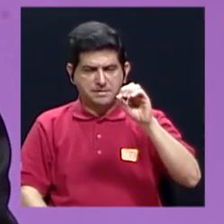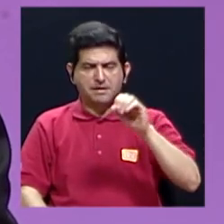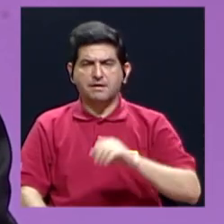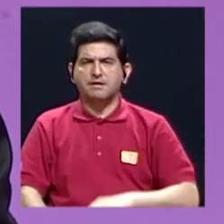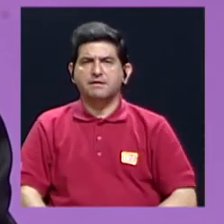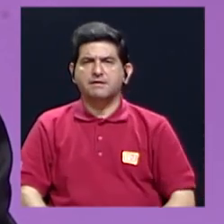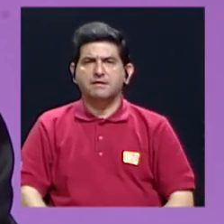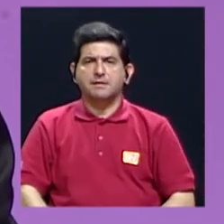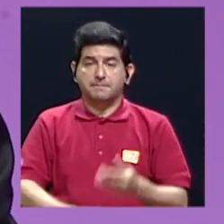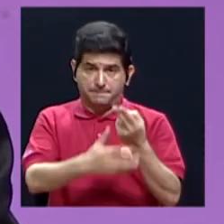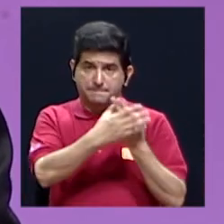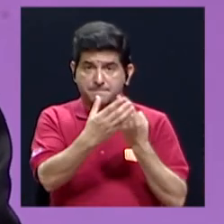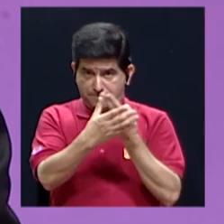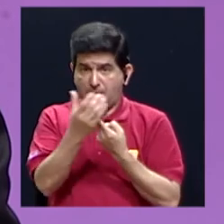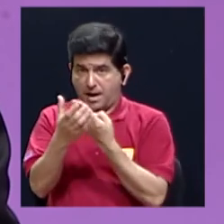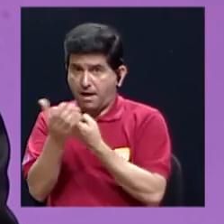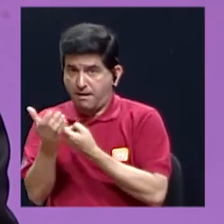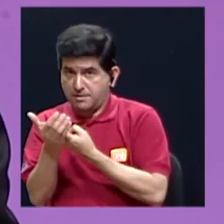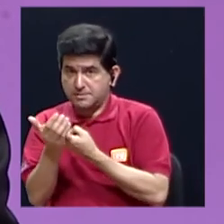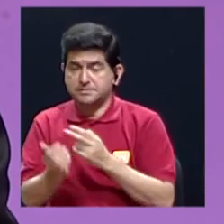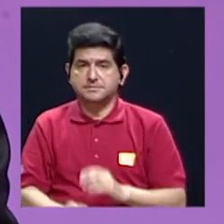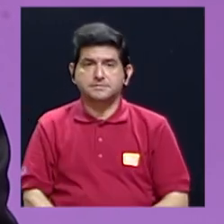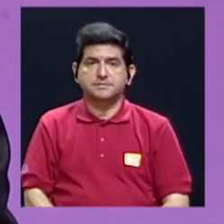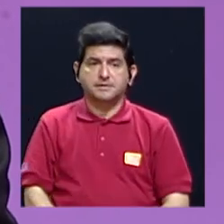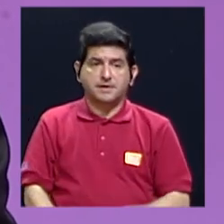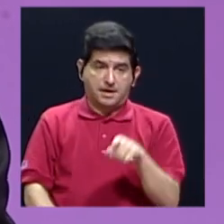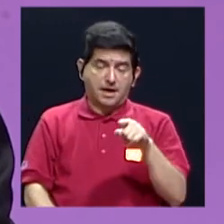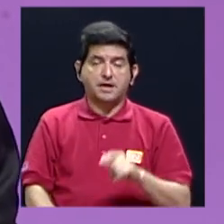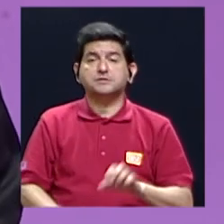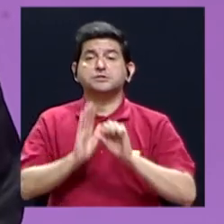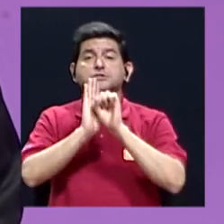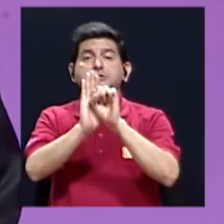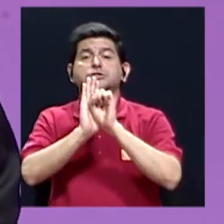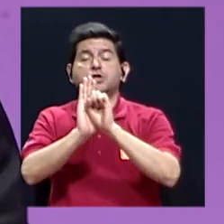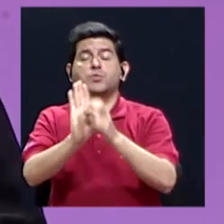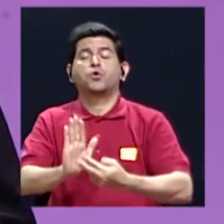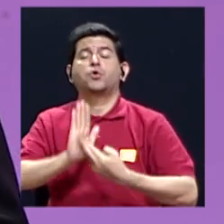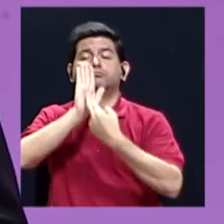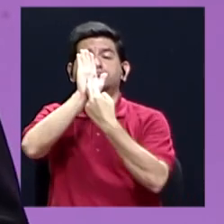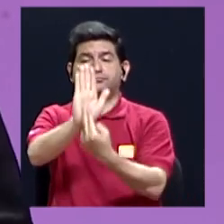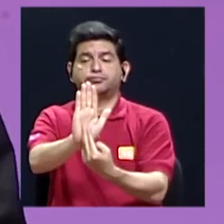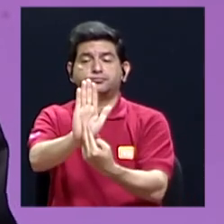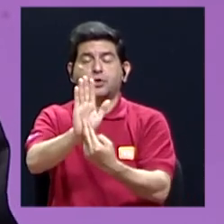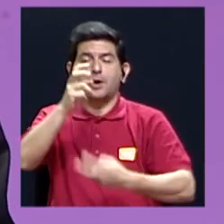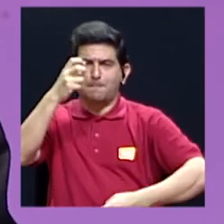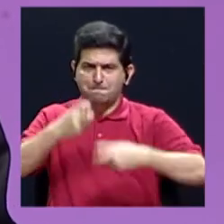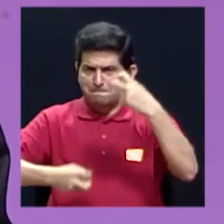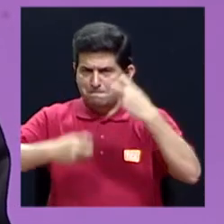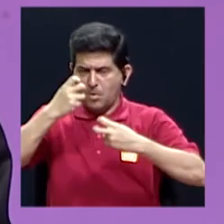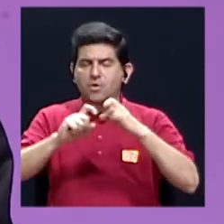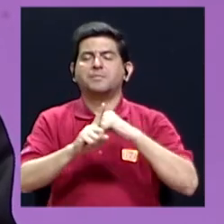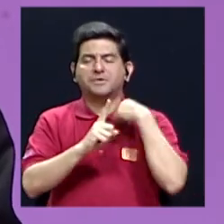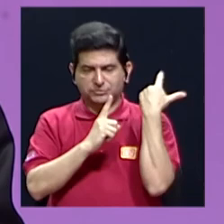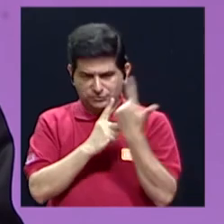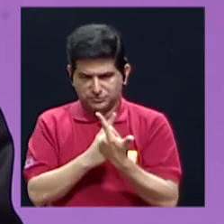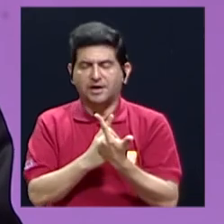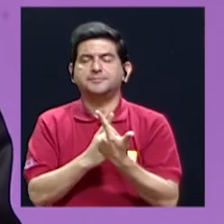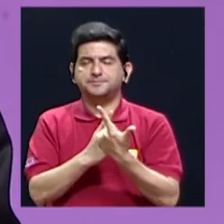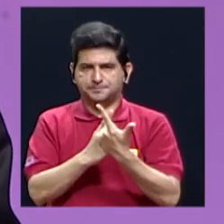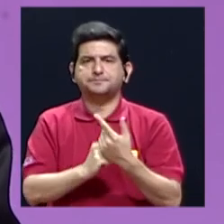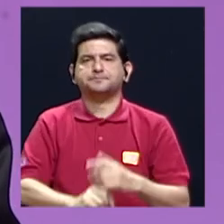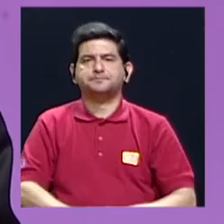20 parejas, es un símbolo y una representación de un problema social.